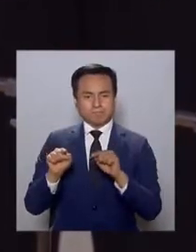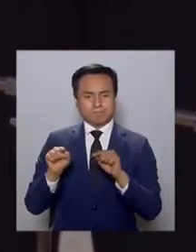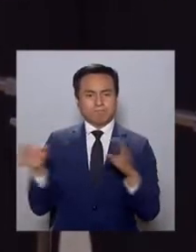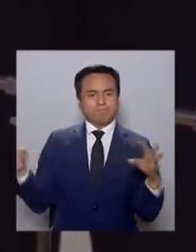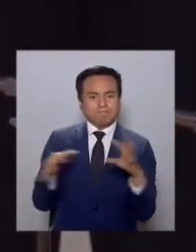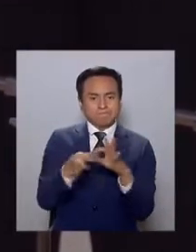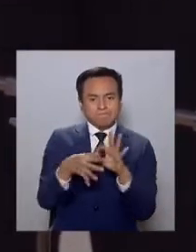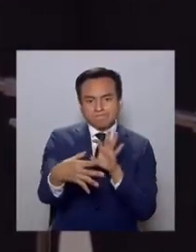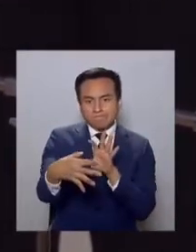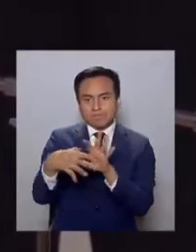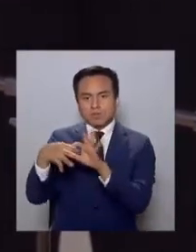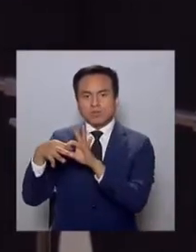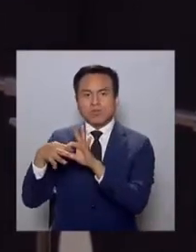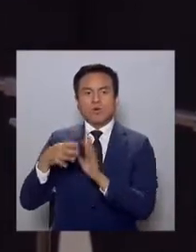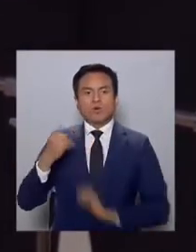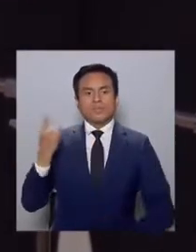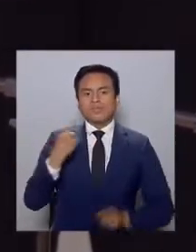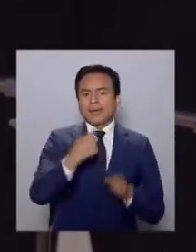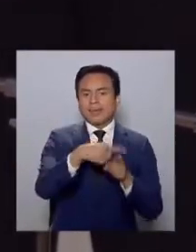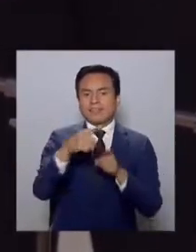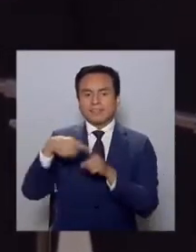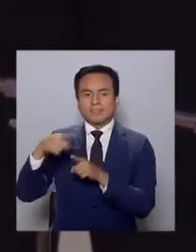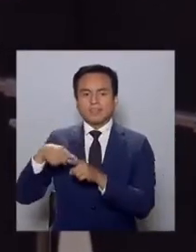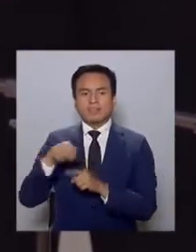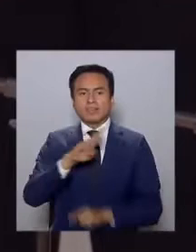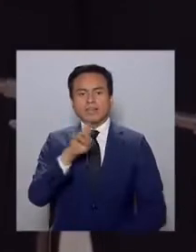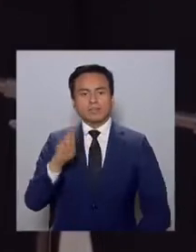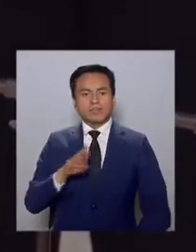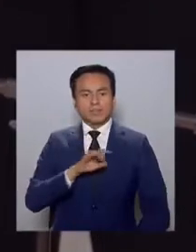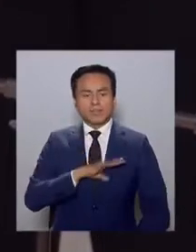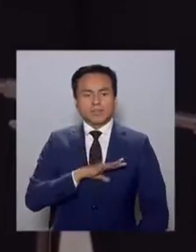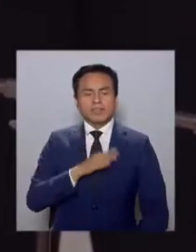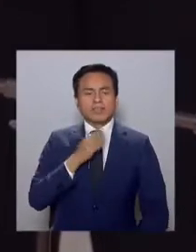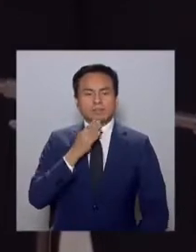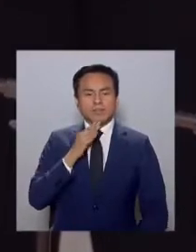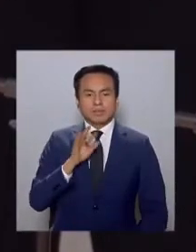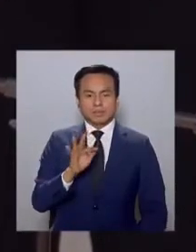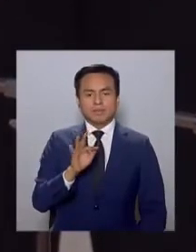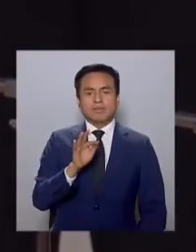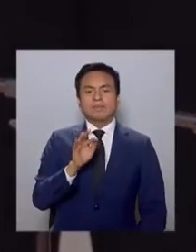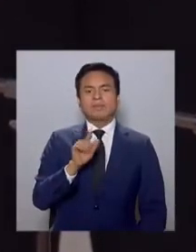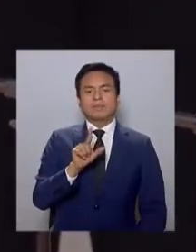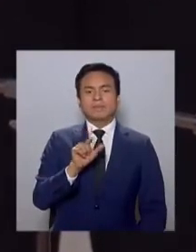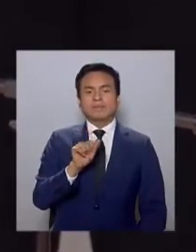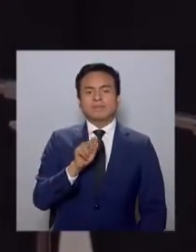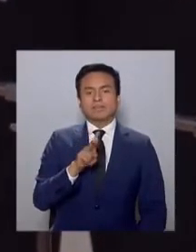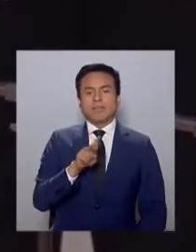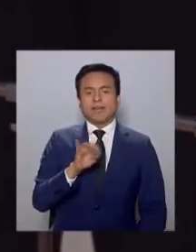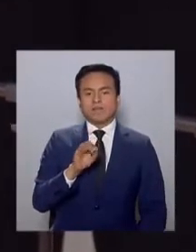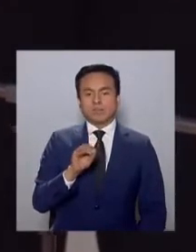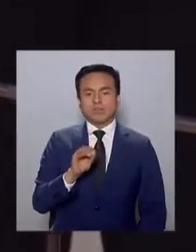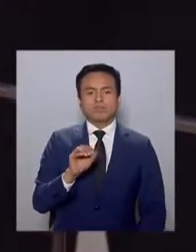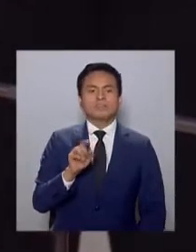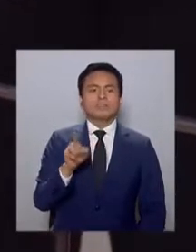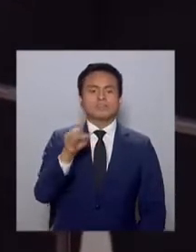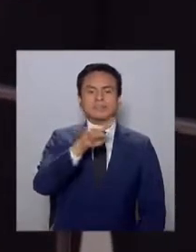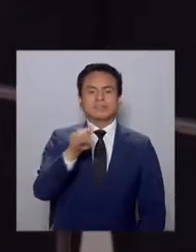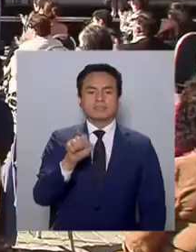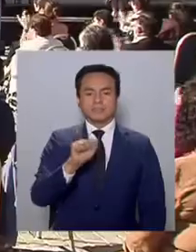de los vínculos con las universidades de nuestra república, don Flavio Salazar Onfray.